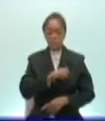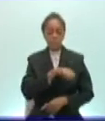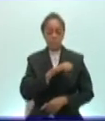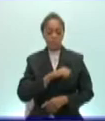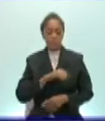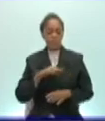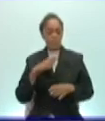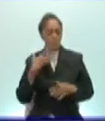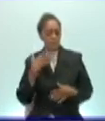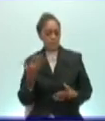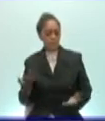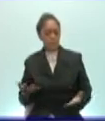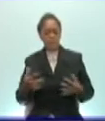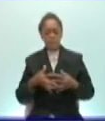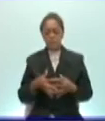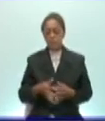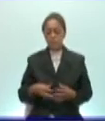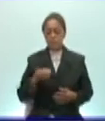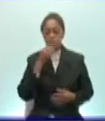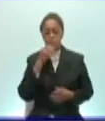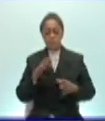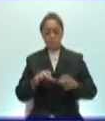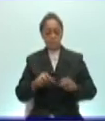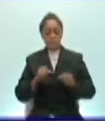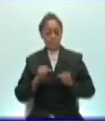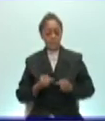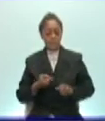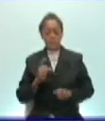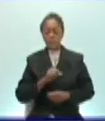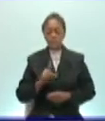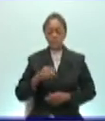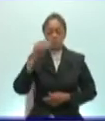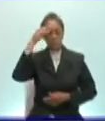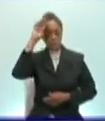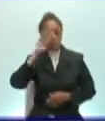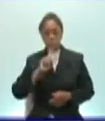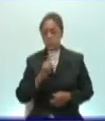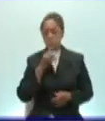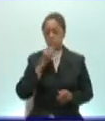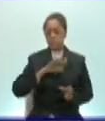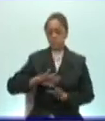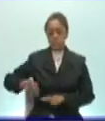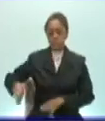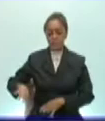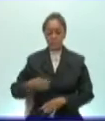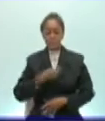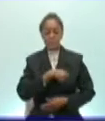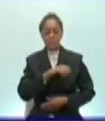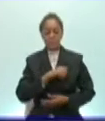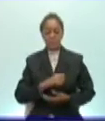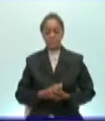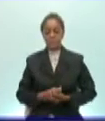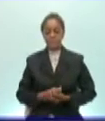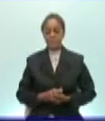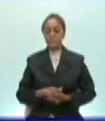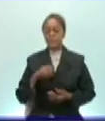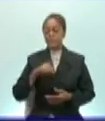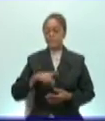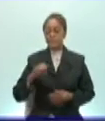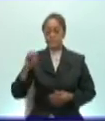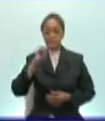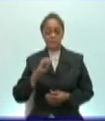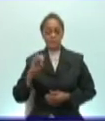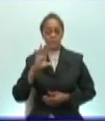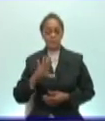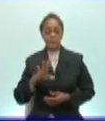pueda apoderarse de ella. Y ahí estaba la condición. Cuba por ningún motivo se puede separar de España. Y la amenaza europea,